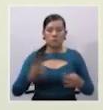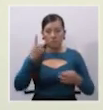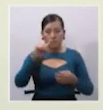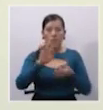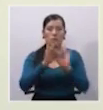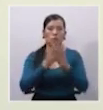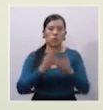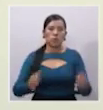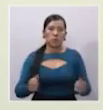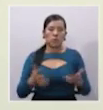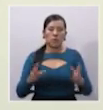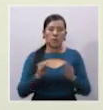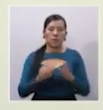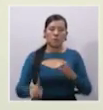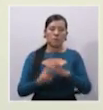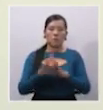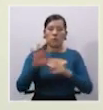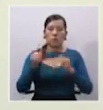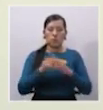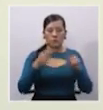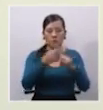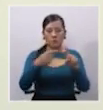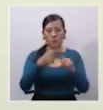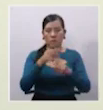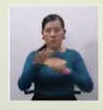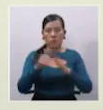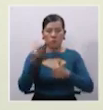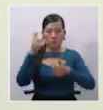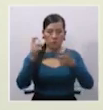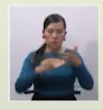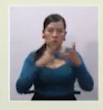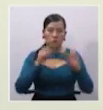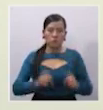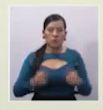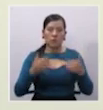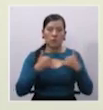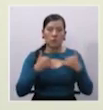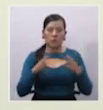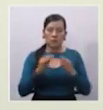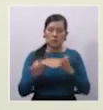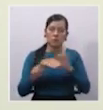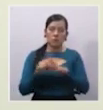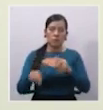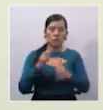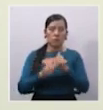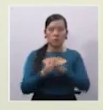solucionar sus grandes y medianas necesidades que pueda tener con estos problemas que ocurrieron en el país.